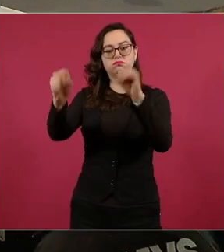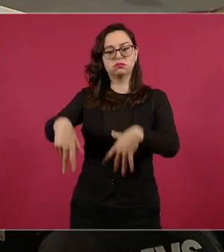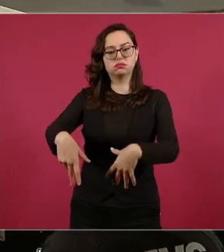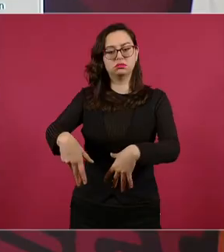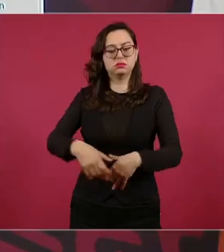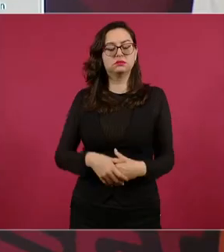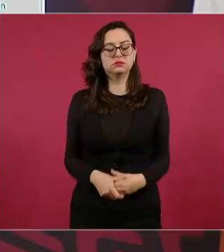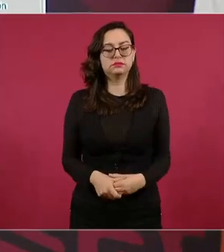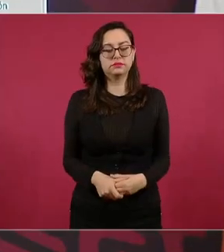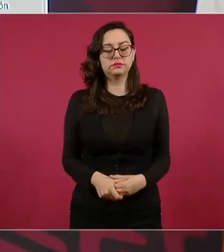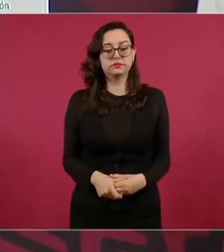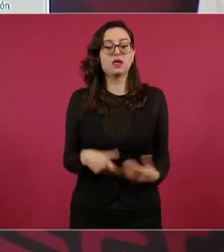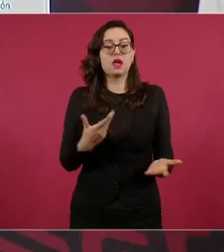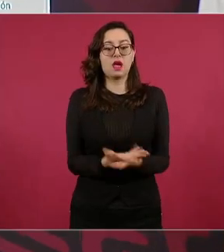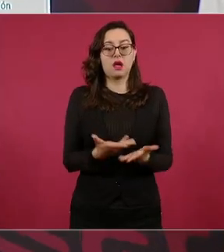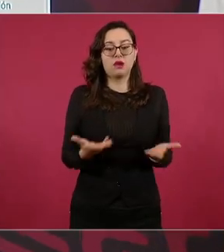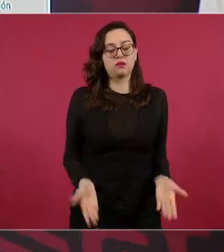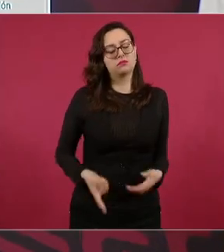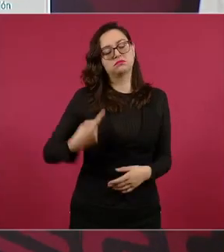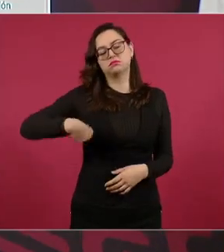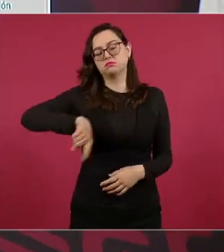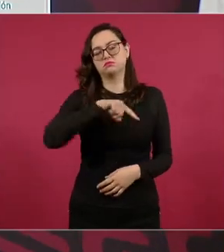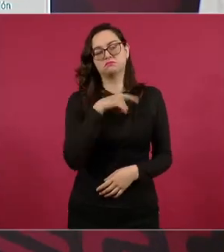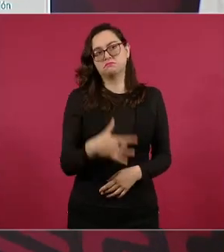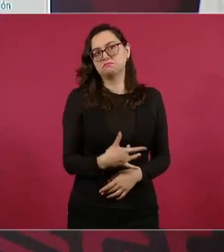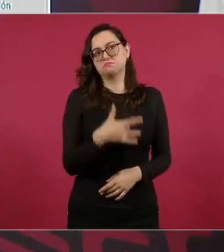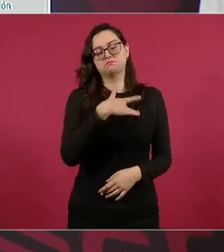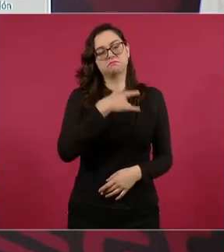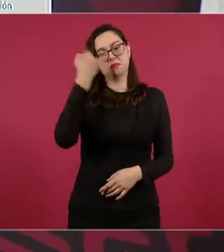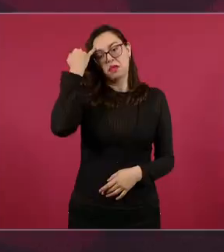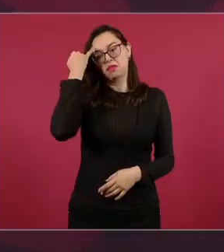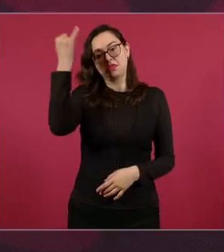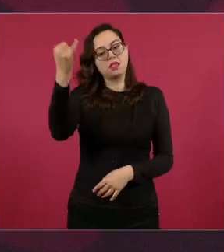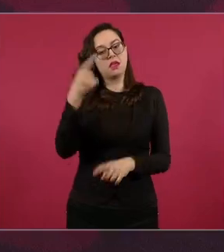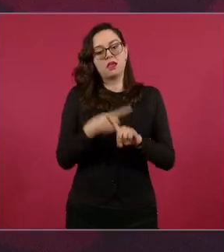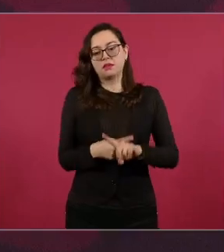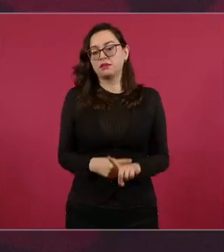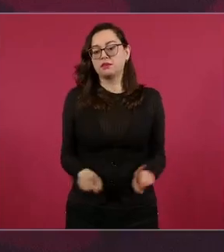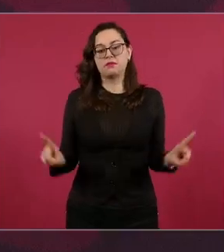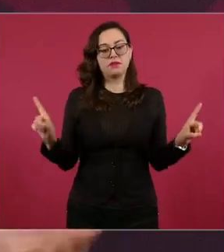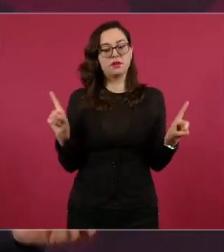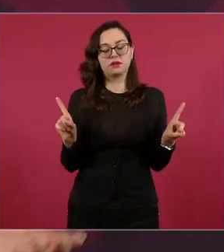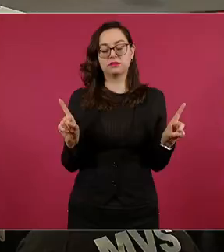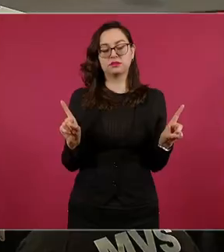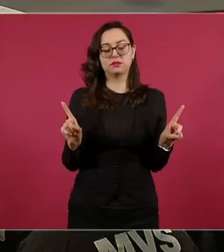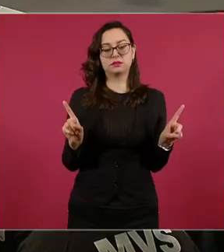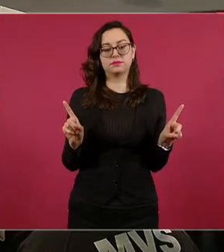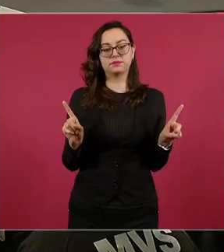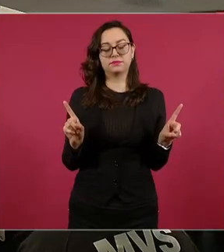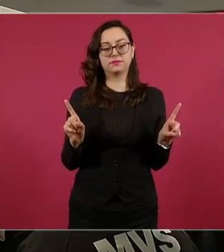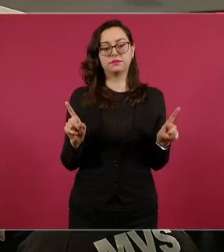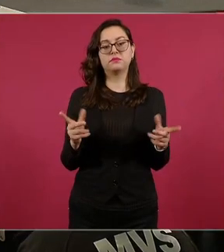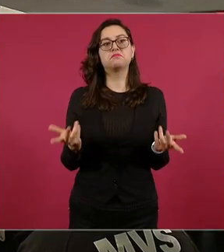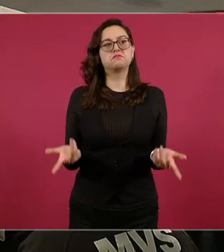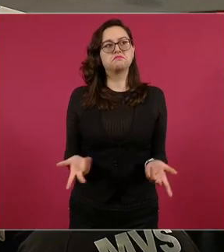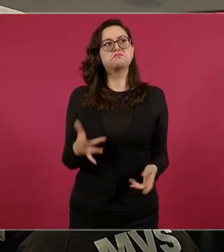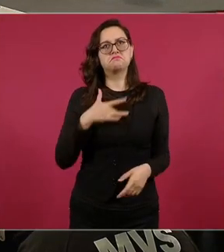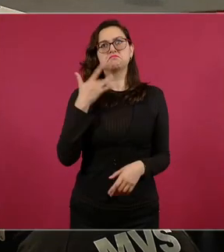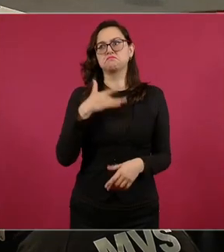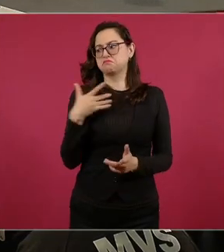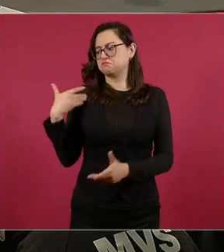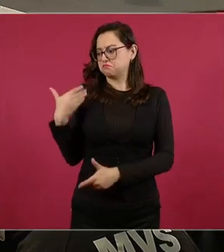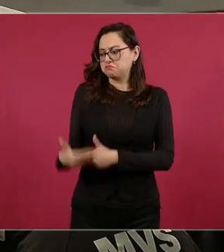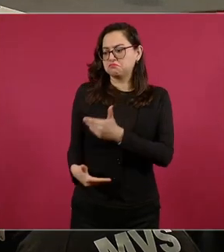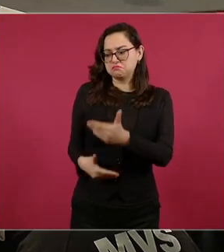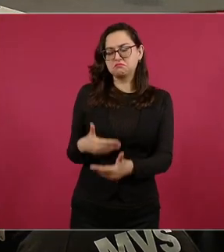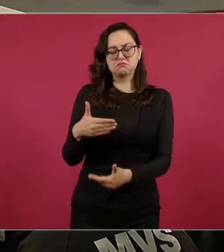nosotros tenemos una concepción distinta, diferente y nos ha funcionado nuestra